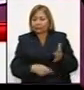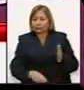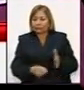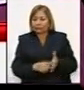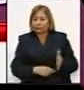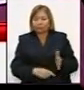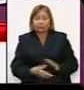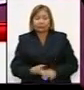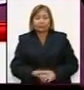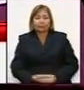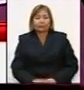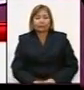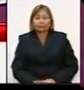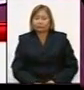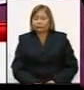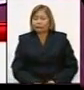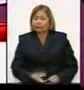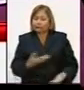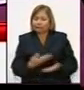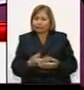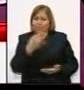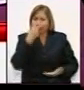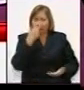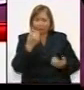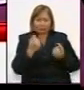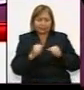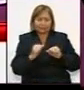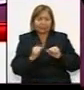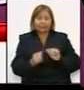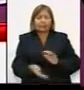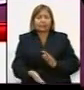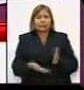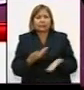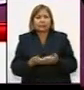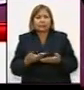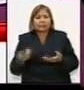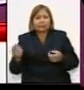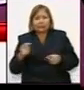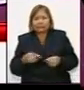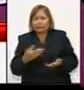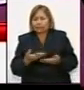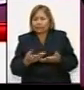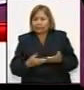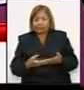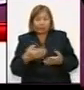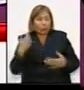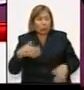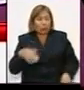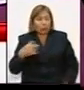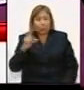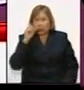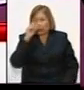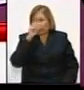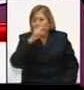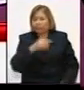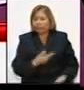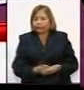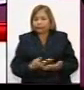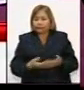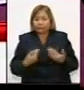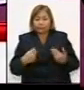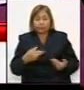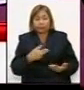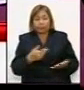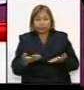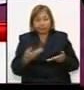los congresistas y vamos a ver si va a ser posible alguna vez revertir esta figura. Es muy difícil revertirlo una vez que ya se